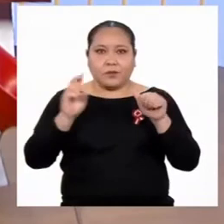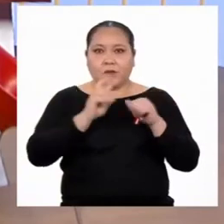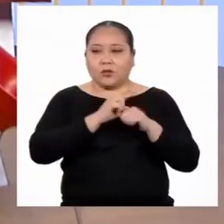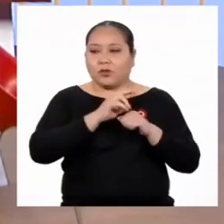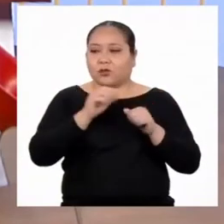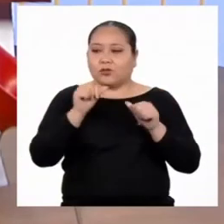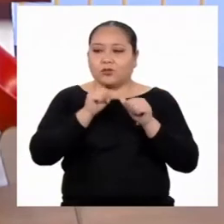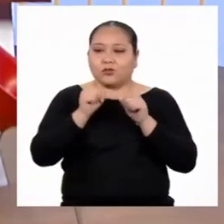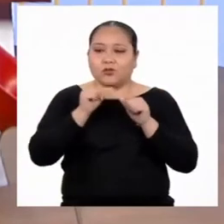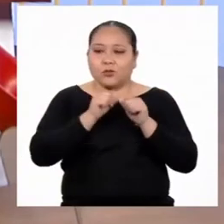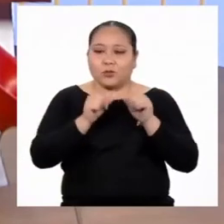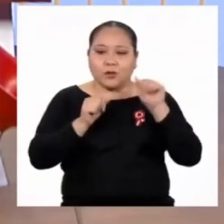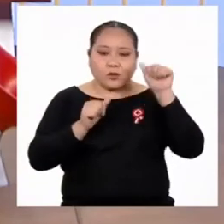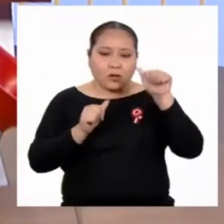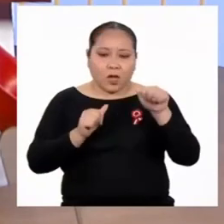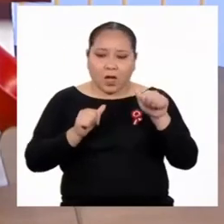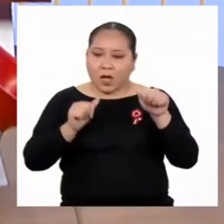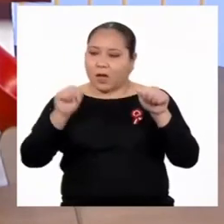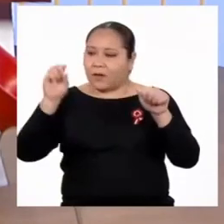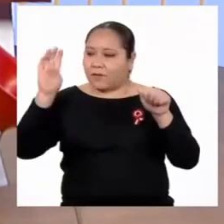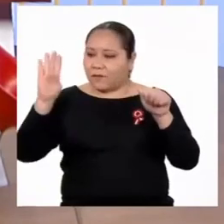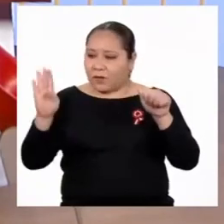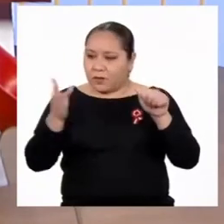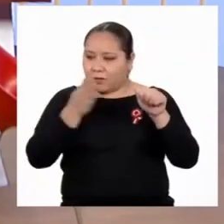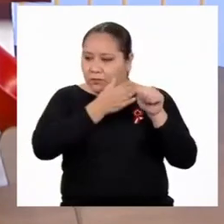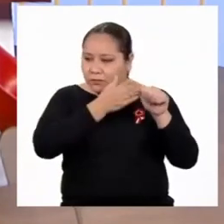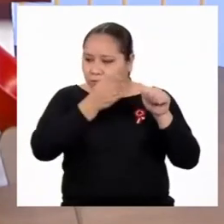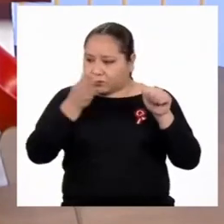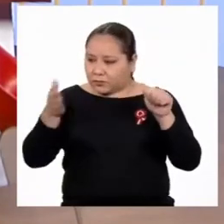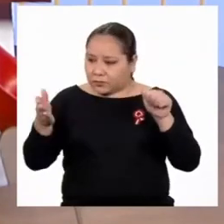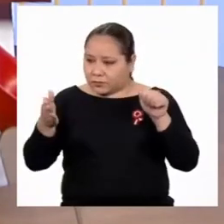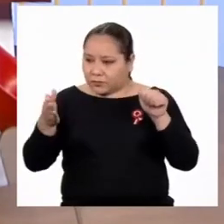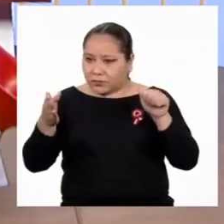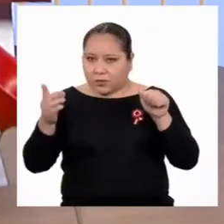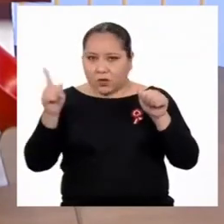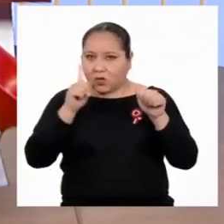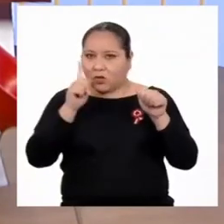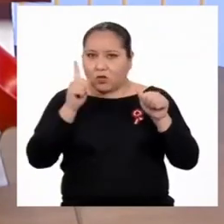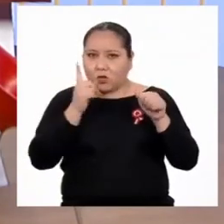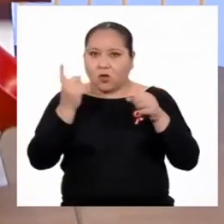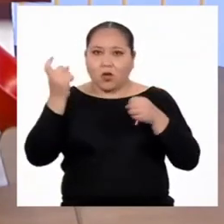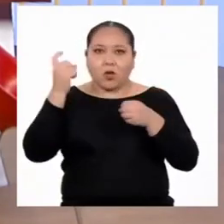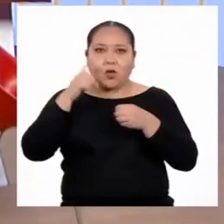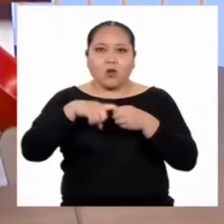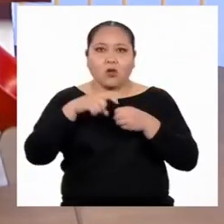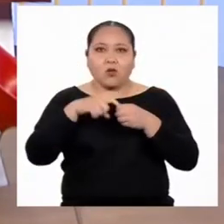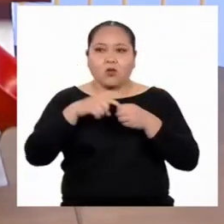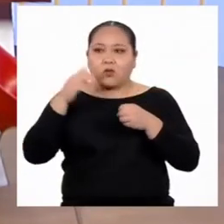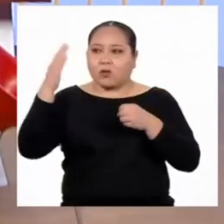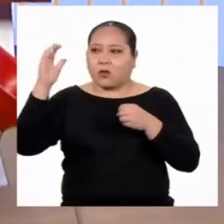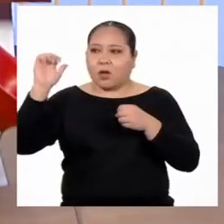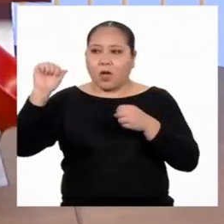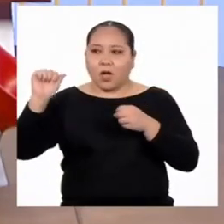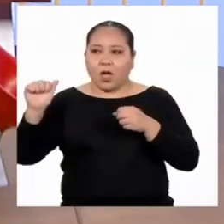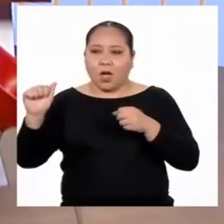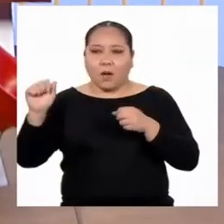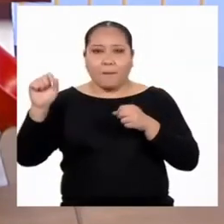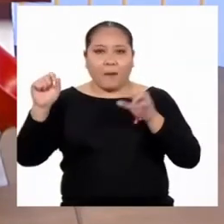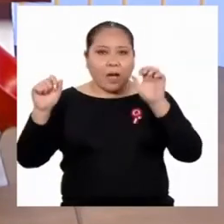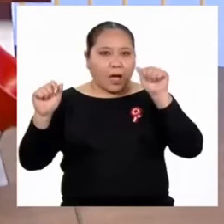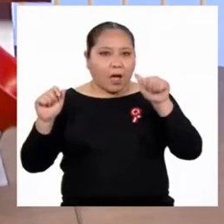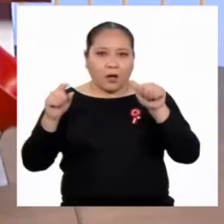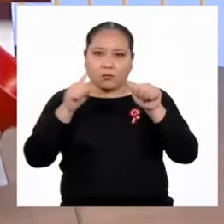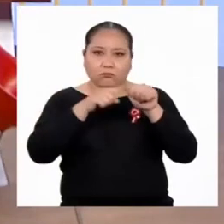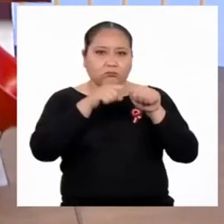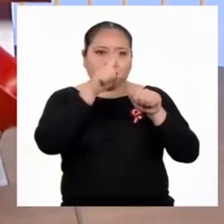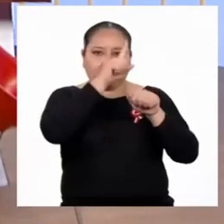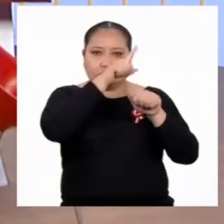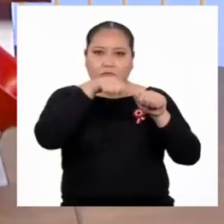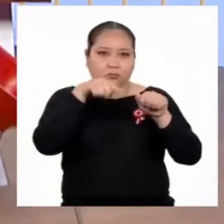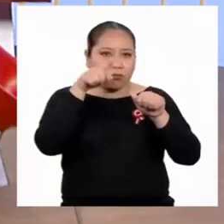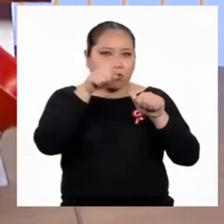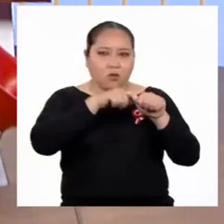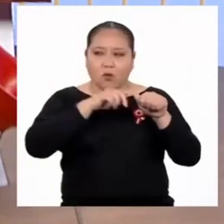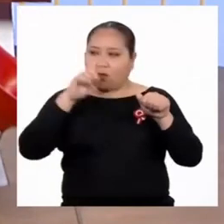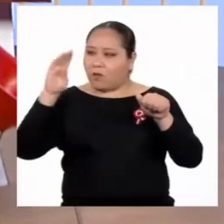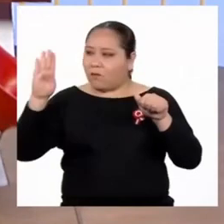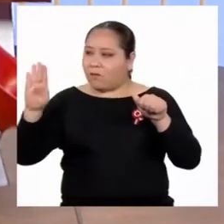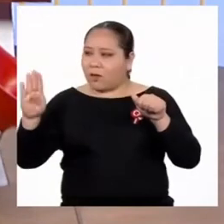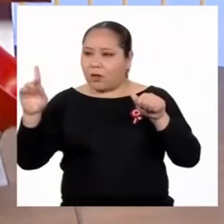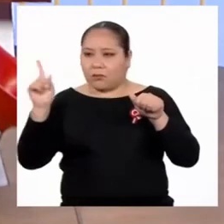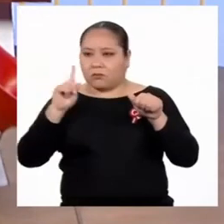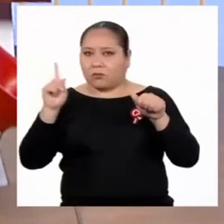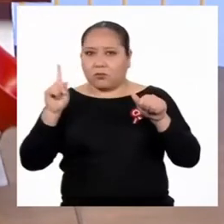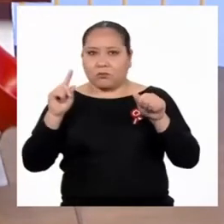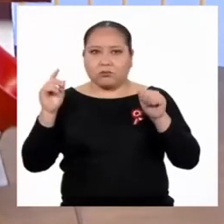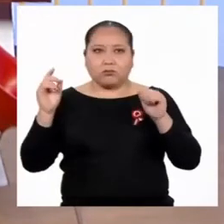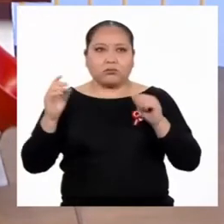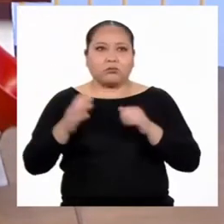los números entre A y B y no incluye los valores extremos dentro del intervalo. En este caso, ni